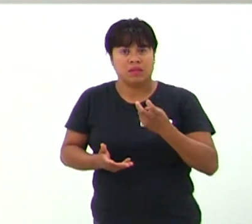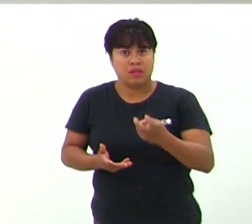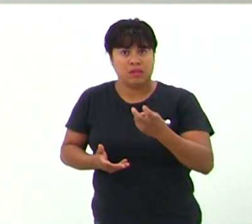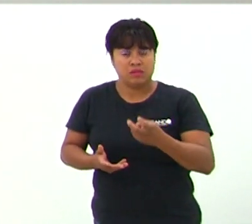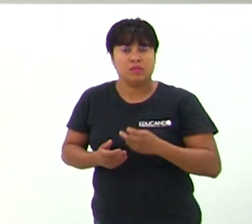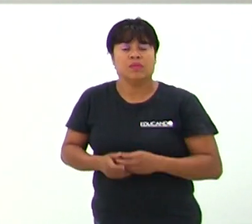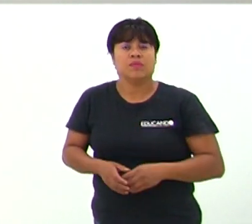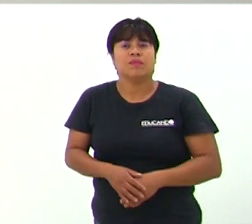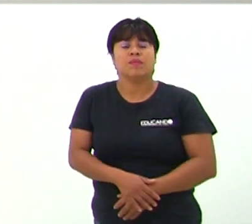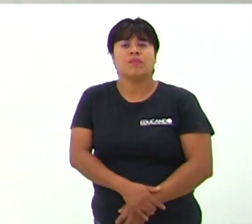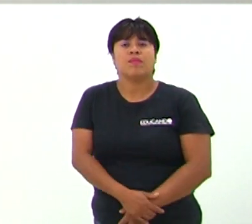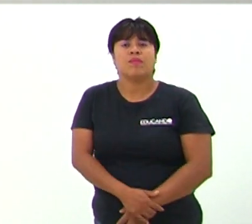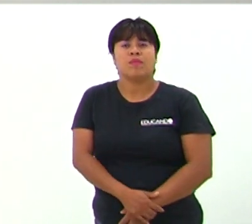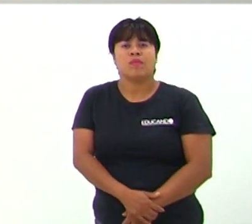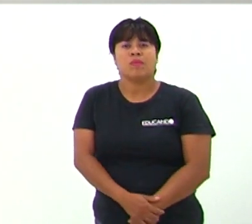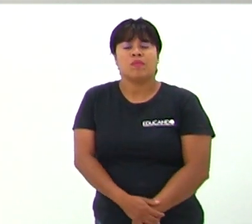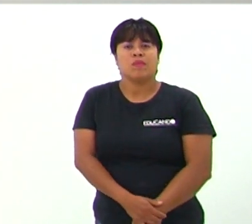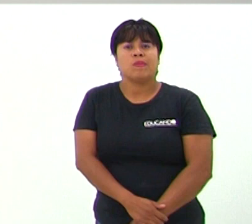lado